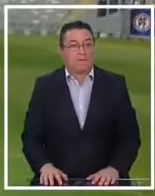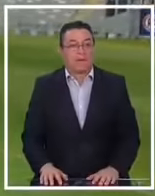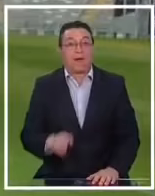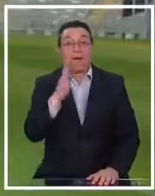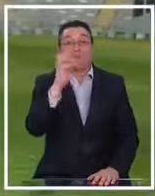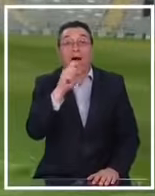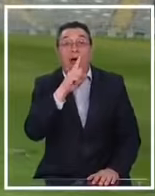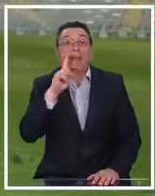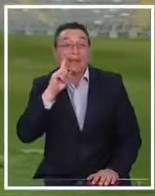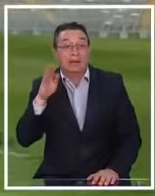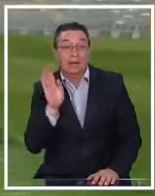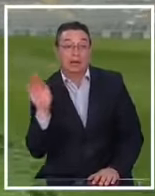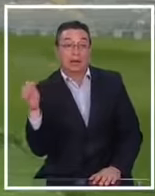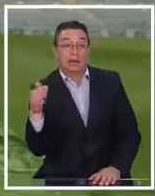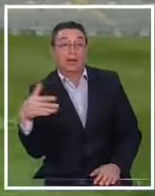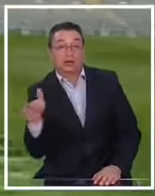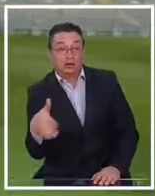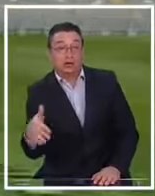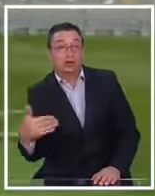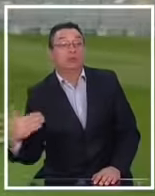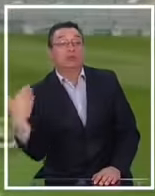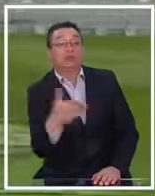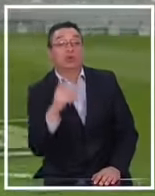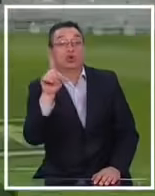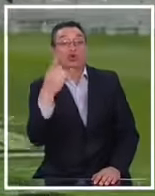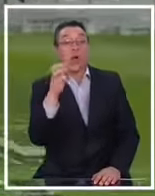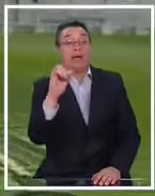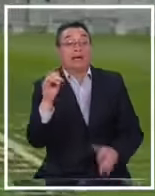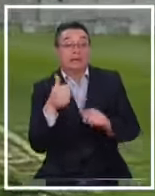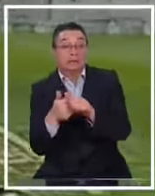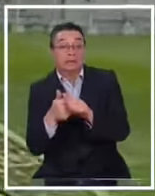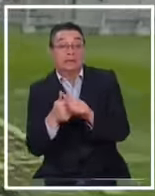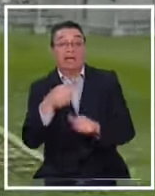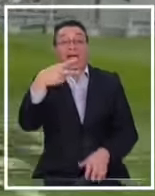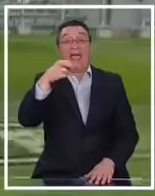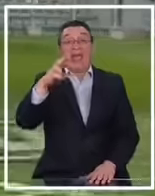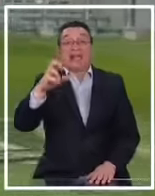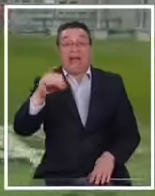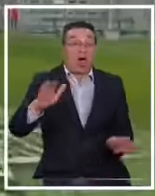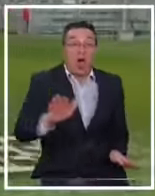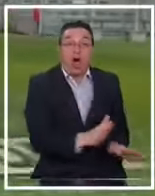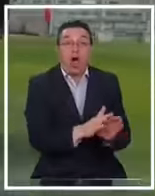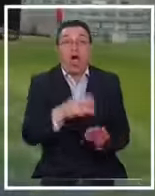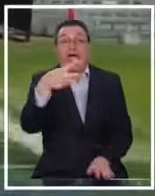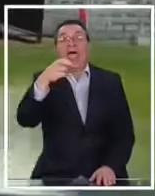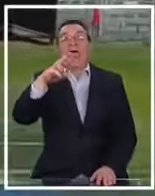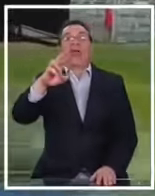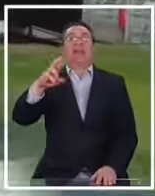derecha. Ahí va, Partichotto, la marca de Suárez. El Chico Herrero, González.